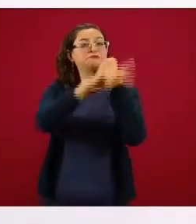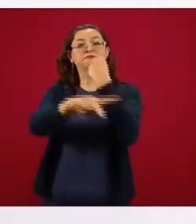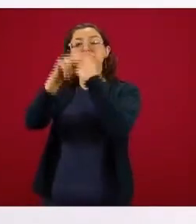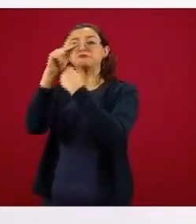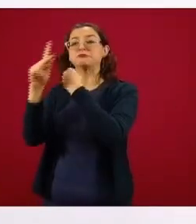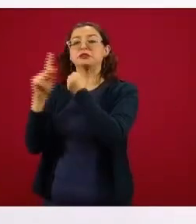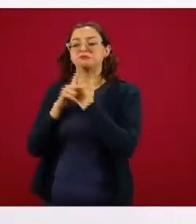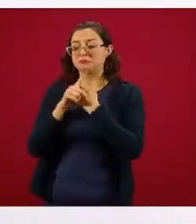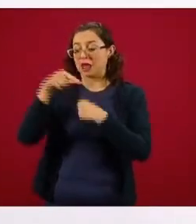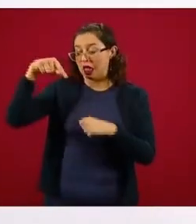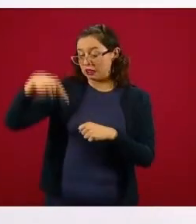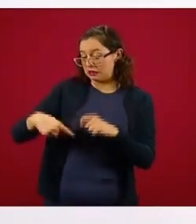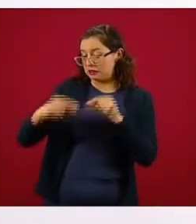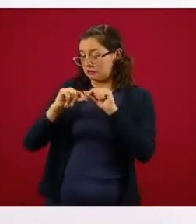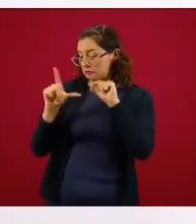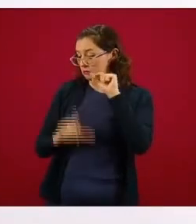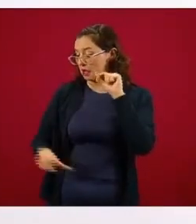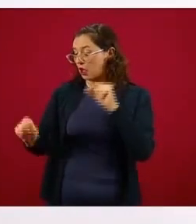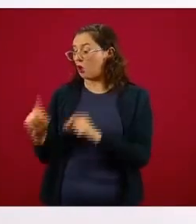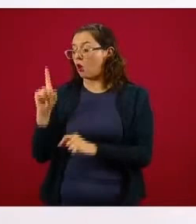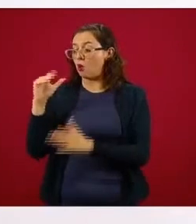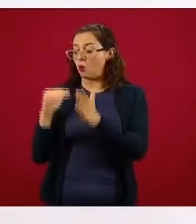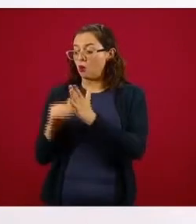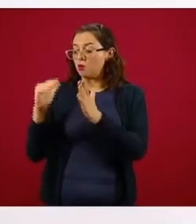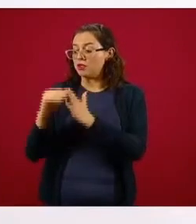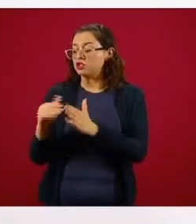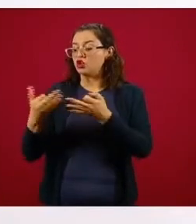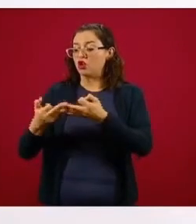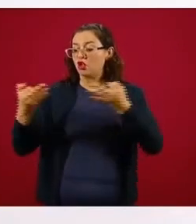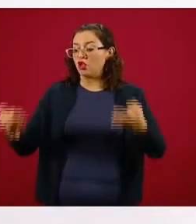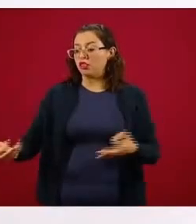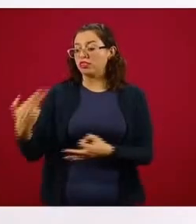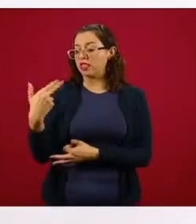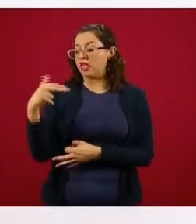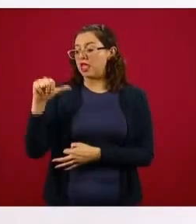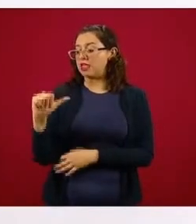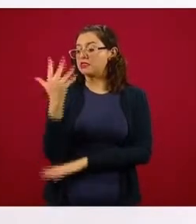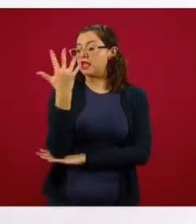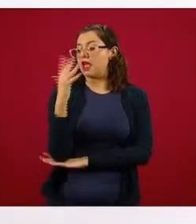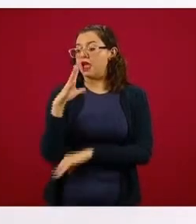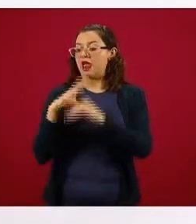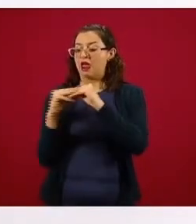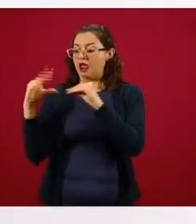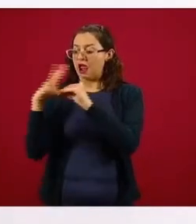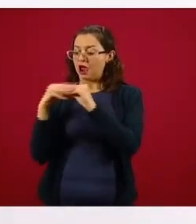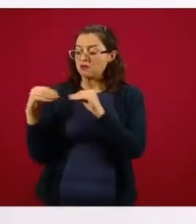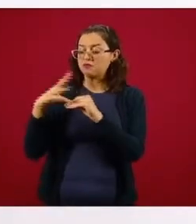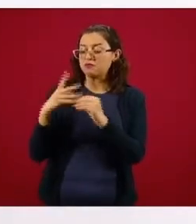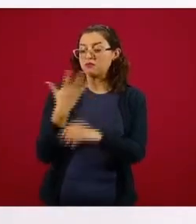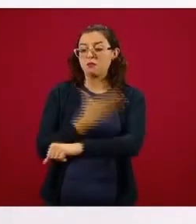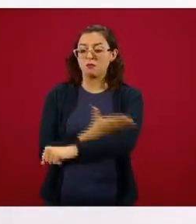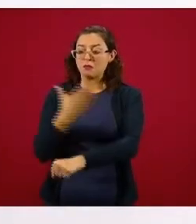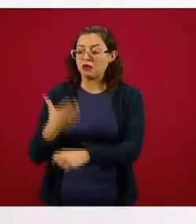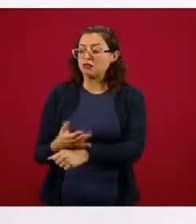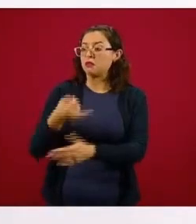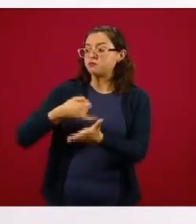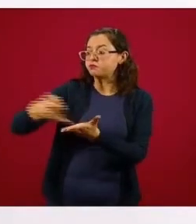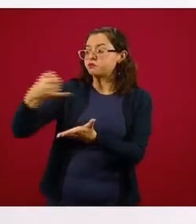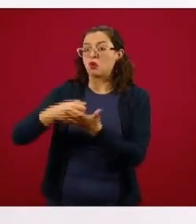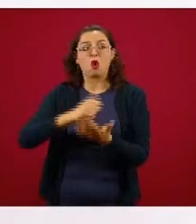sembrando, como en México, 1 millón de hectáreas de árboles frutales y